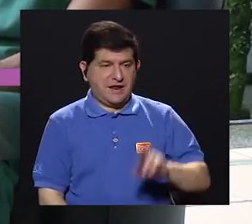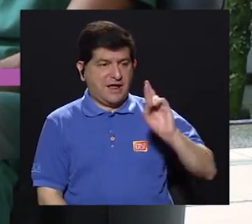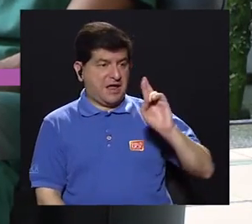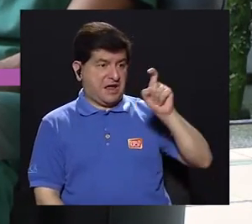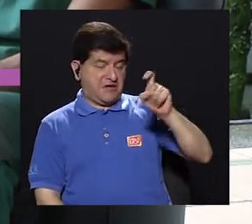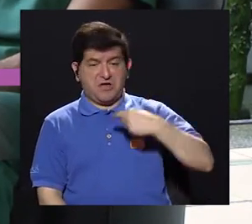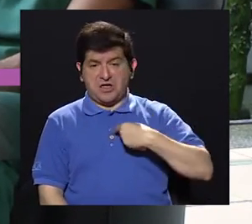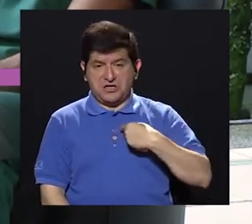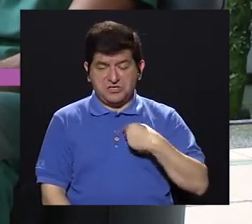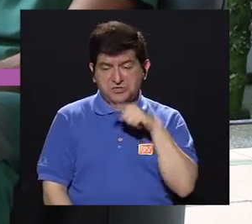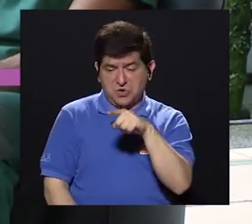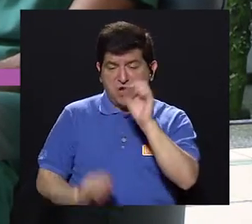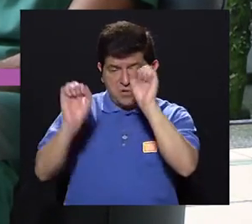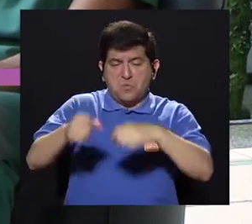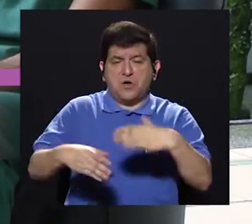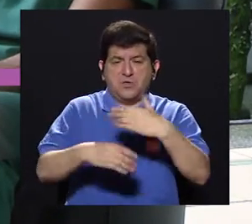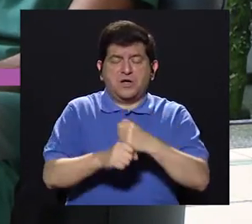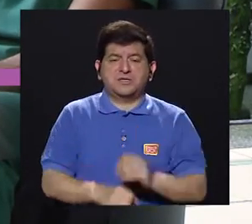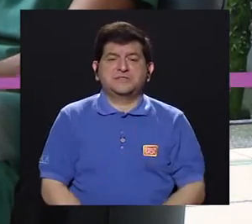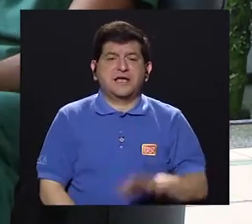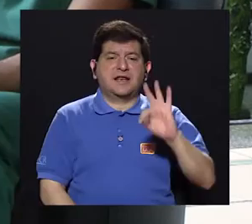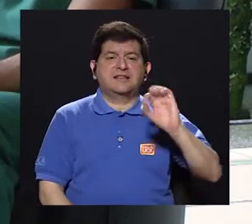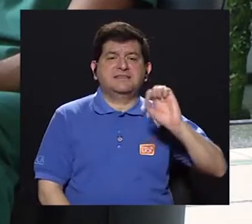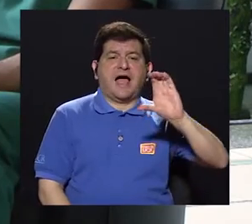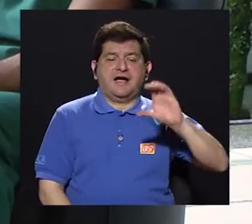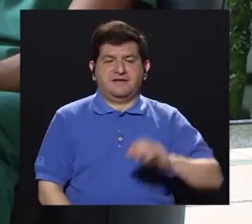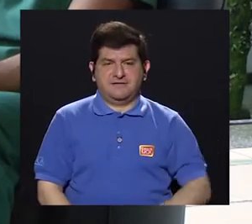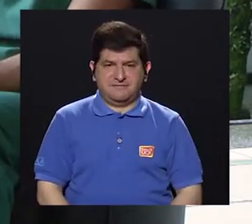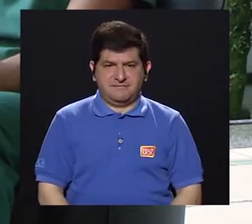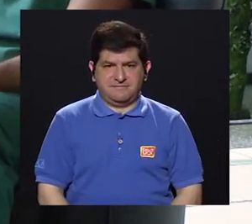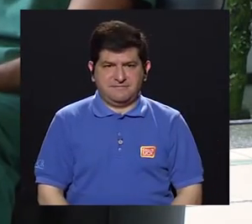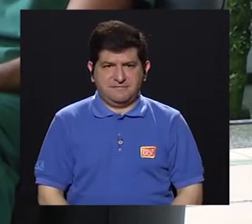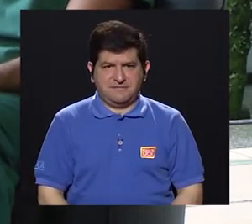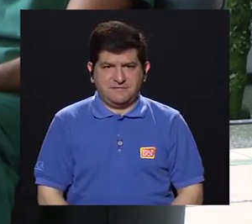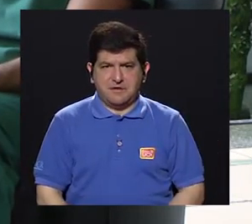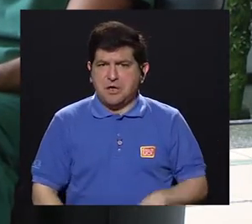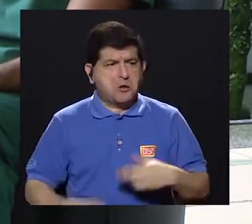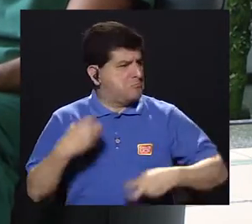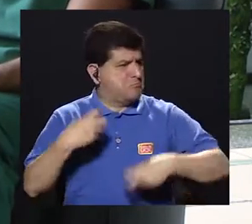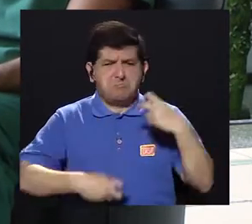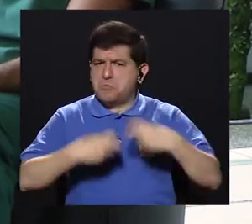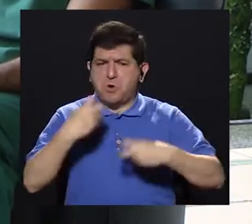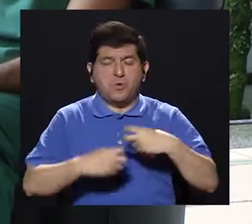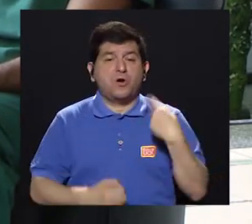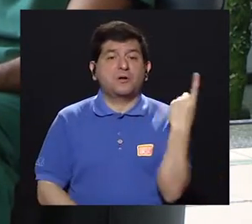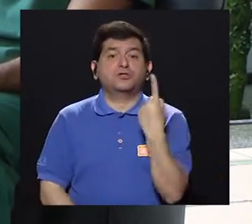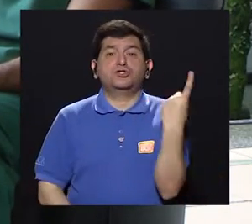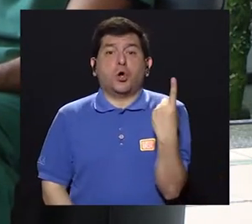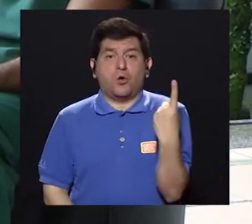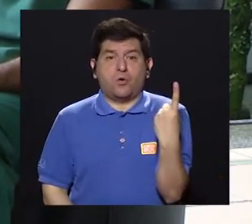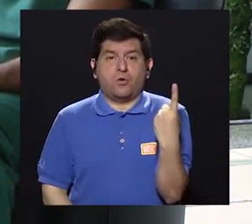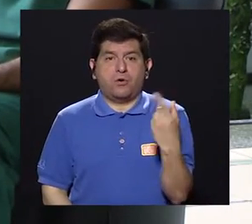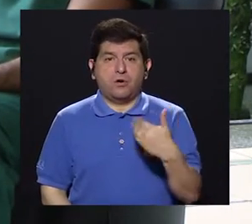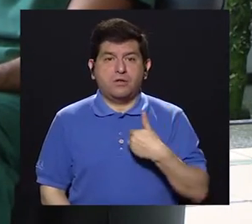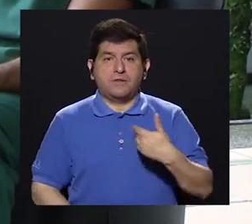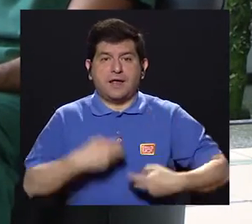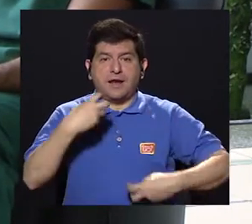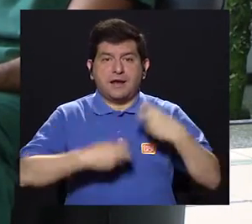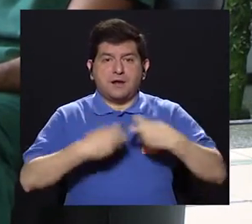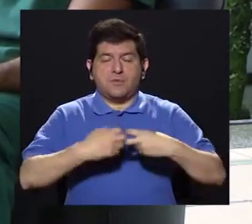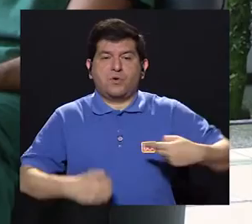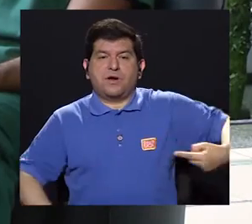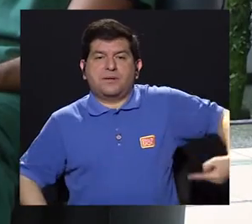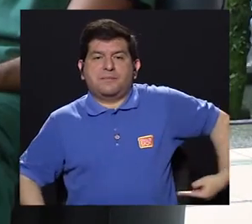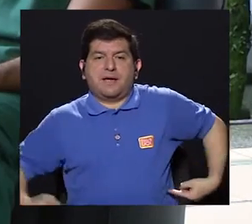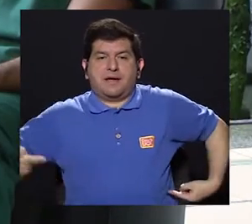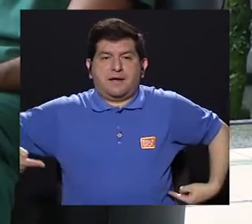radiación como tal, pues yo lo puedo exponer, hacerle, por ejemplo, un TAC a un paciente sin ninguna contraindicación, excepto que tengan un